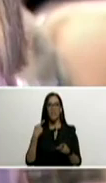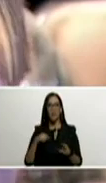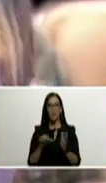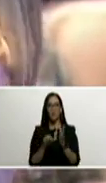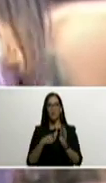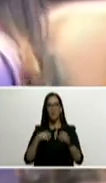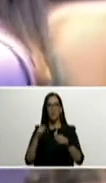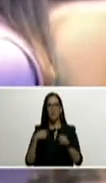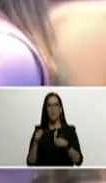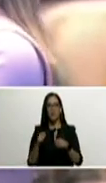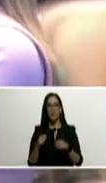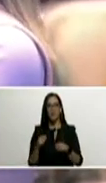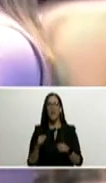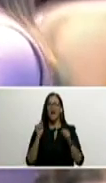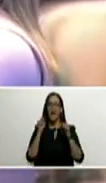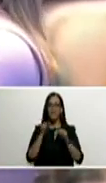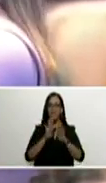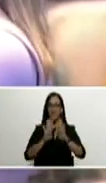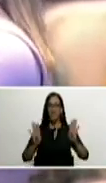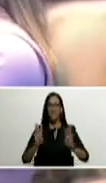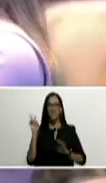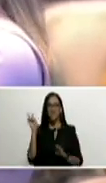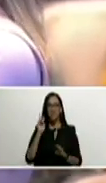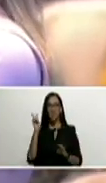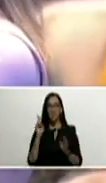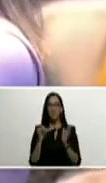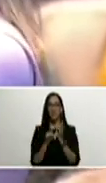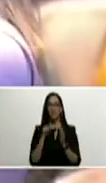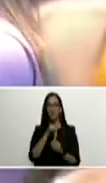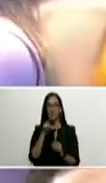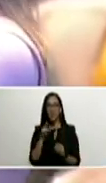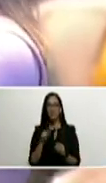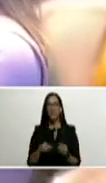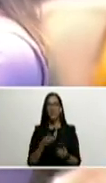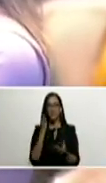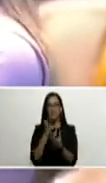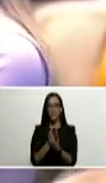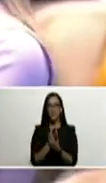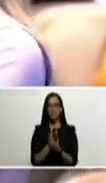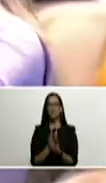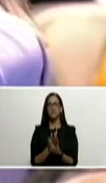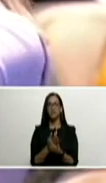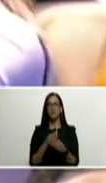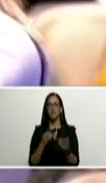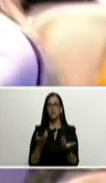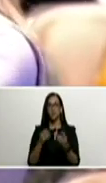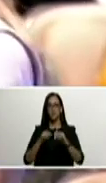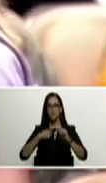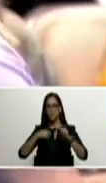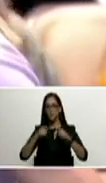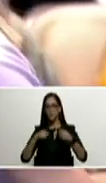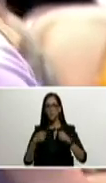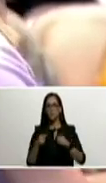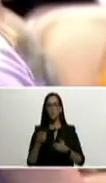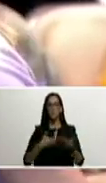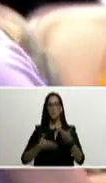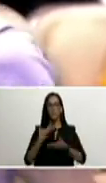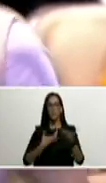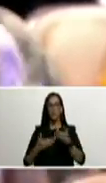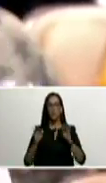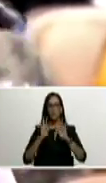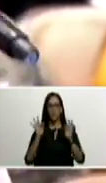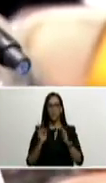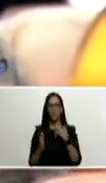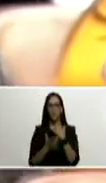dónde venderlos. Allí tienen Vitrina Venezuela, donde ustedes se pueden registrar su tienda y poder comercializar de manera